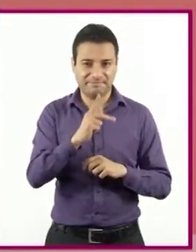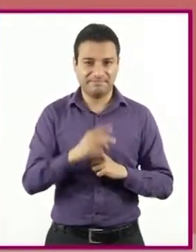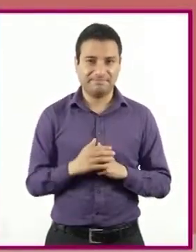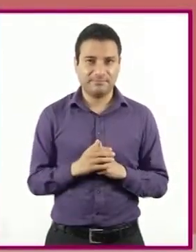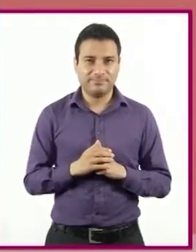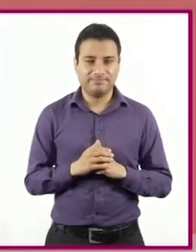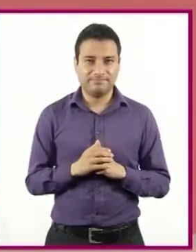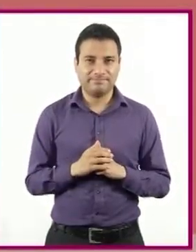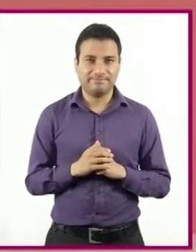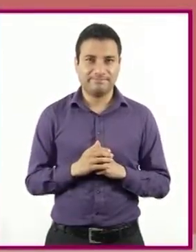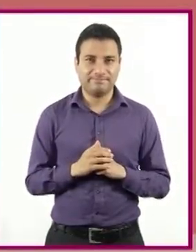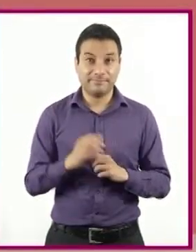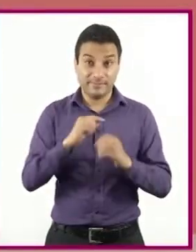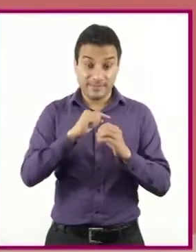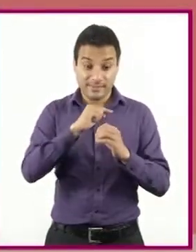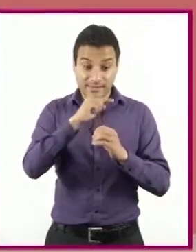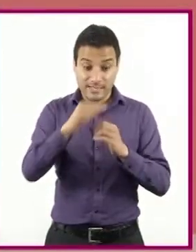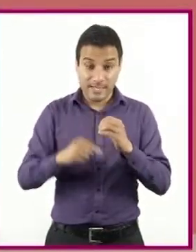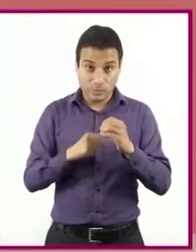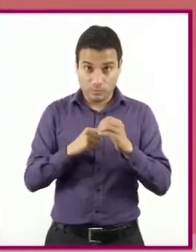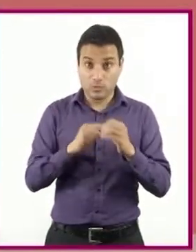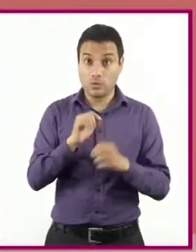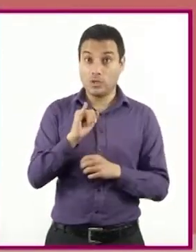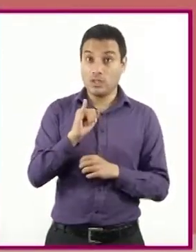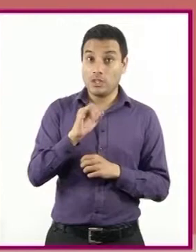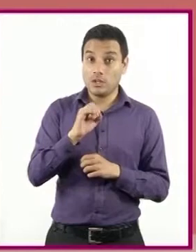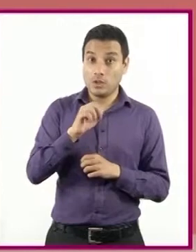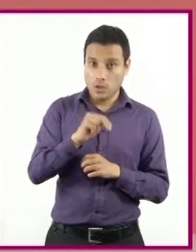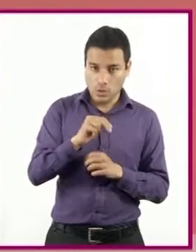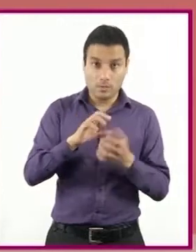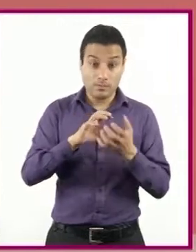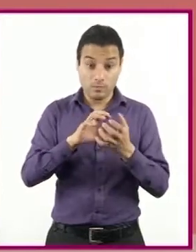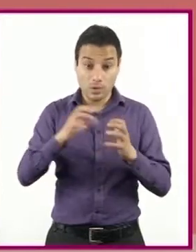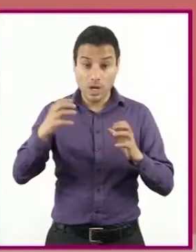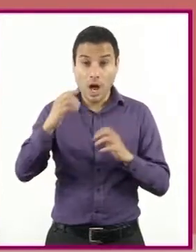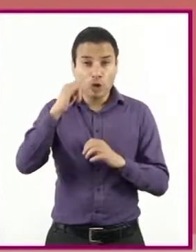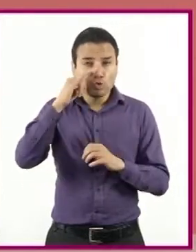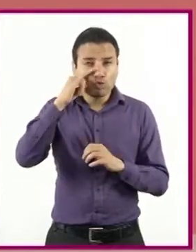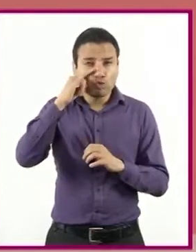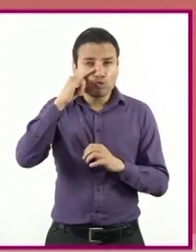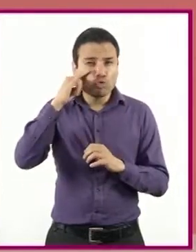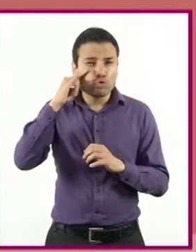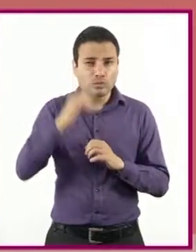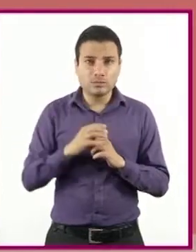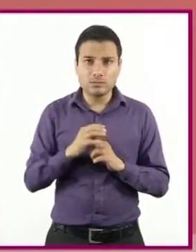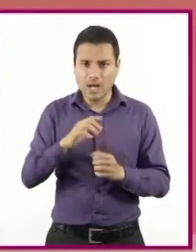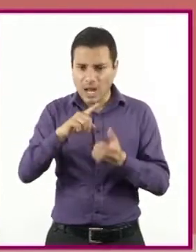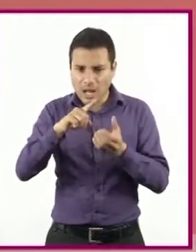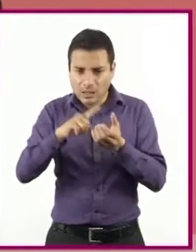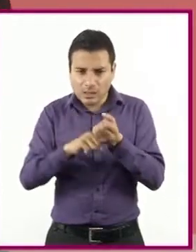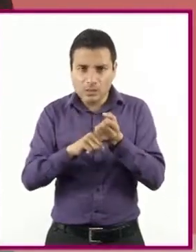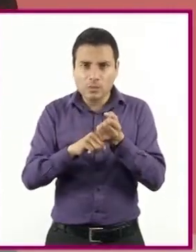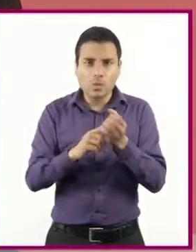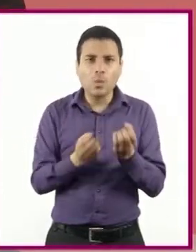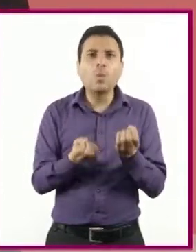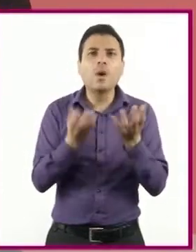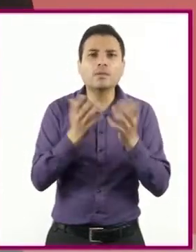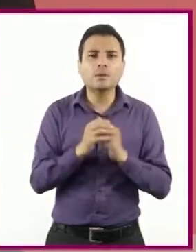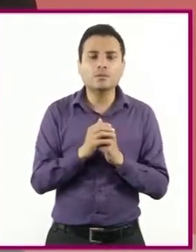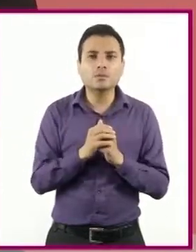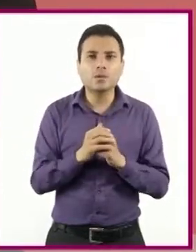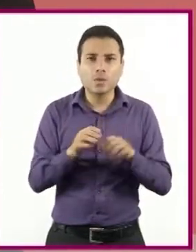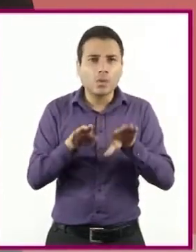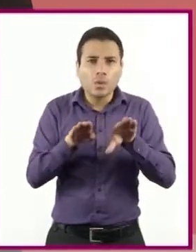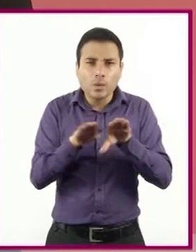Como los átomos, iones y moléculas son tan pequeños, para poder saber cuántos hay en una muestra de sustancia,